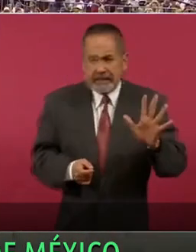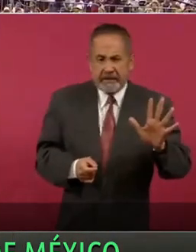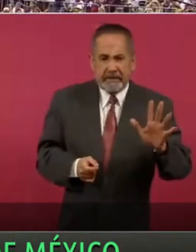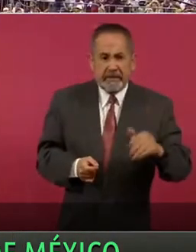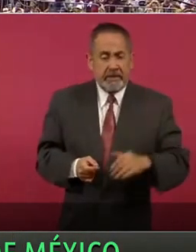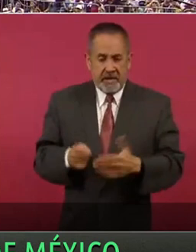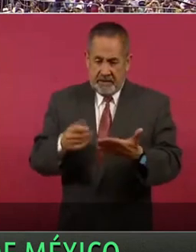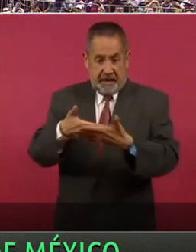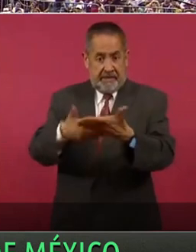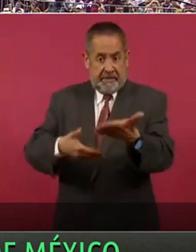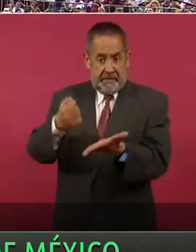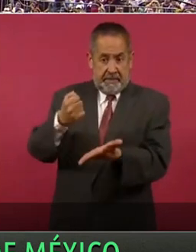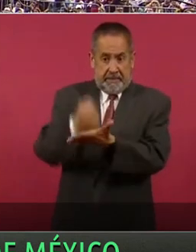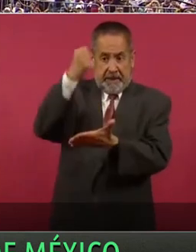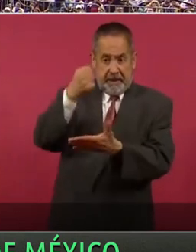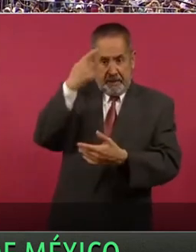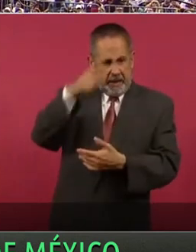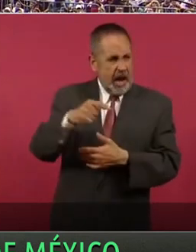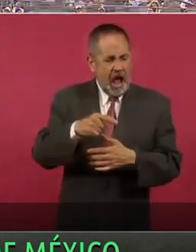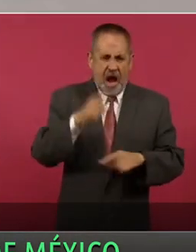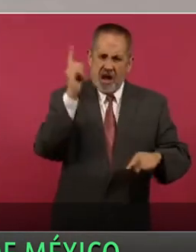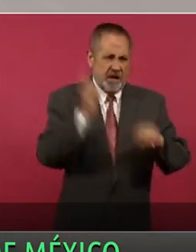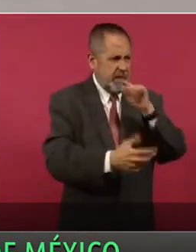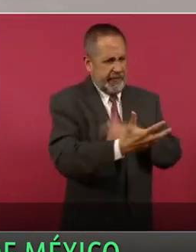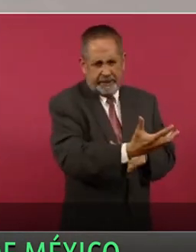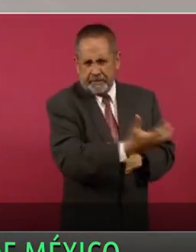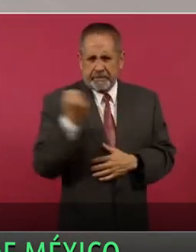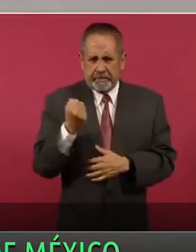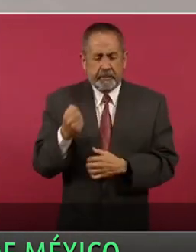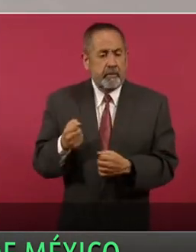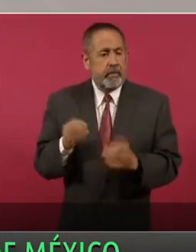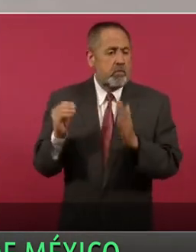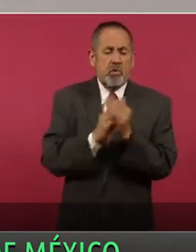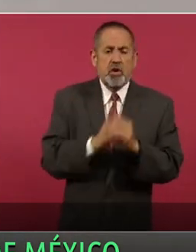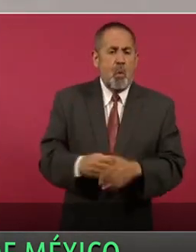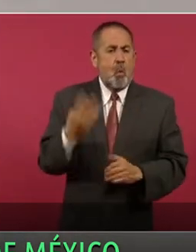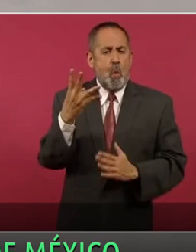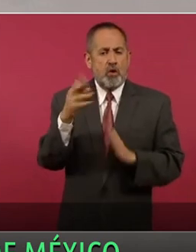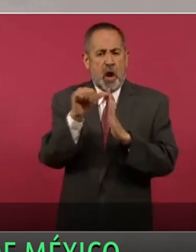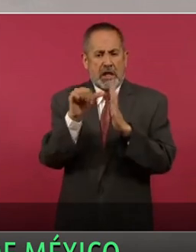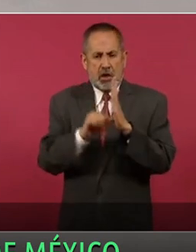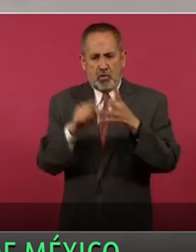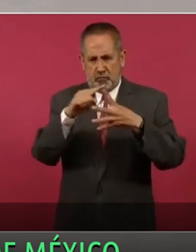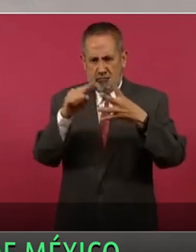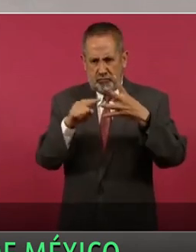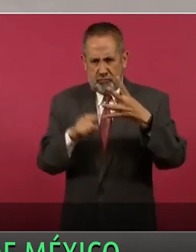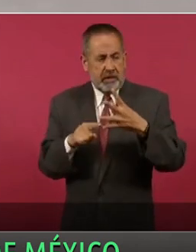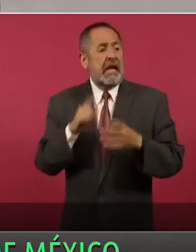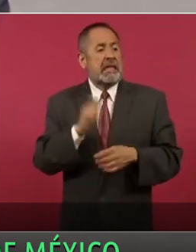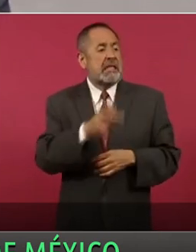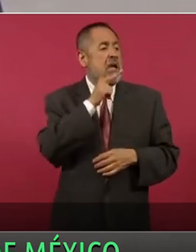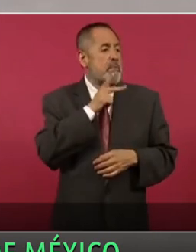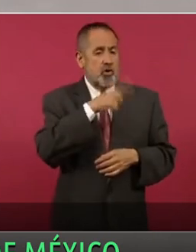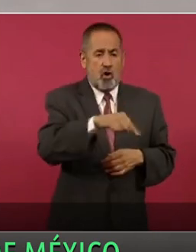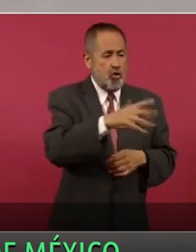el decreto es propiatorio establecen cuatro artículos que Pasan a formar